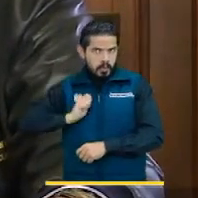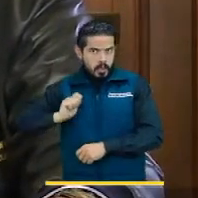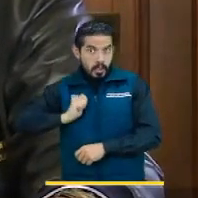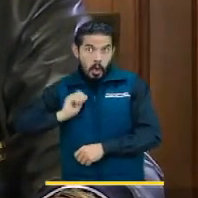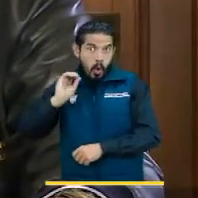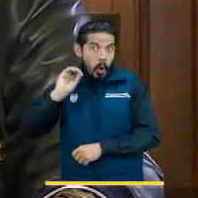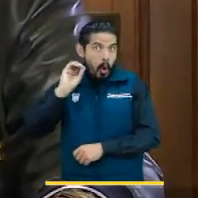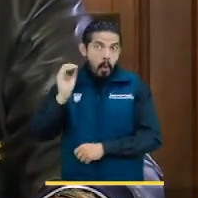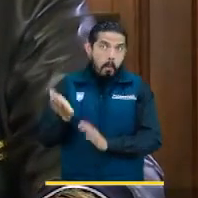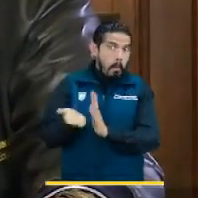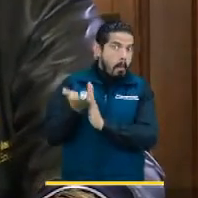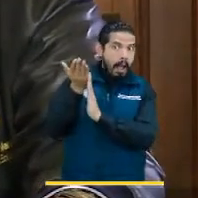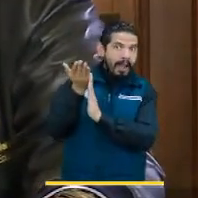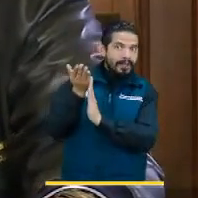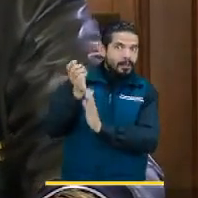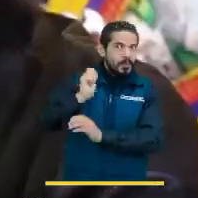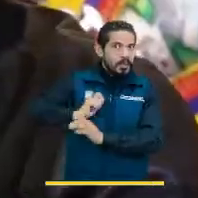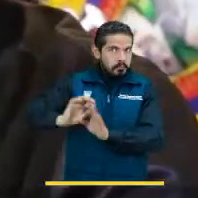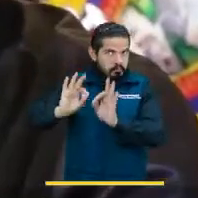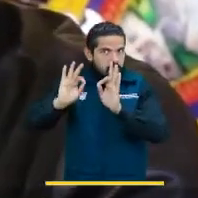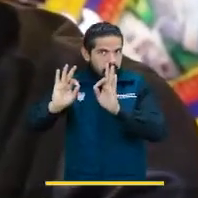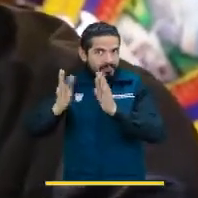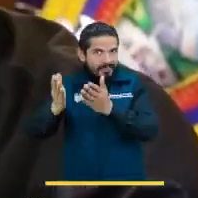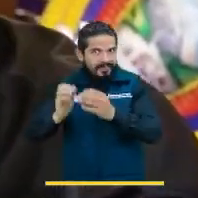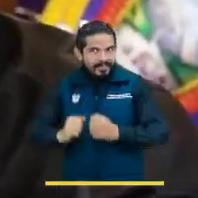salario mínimo vital.